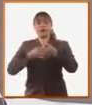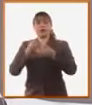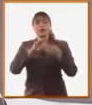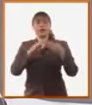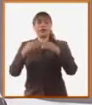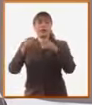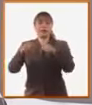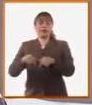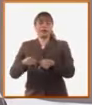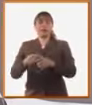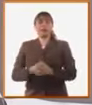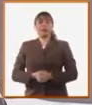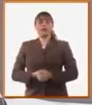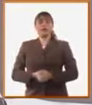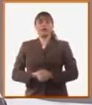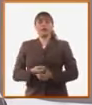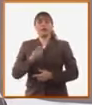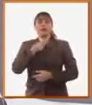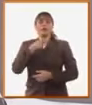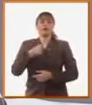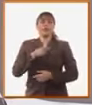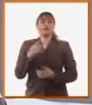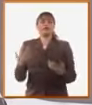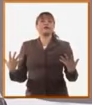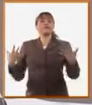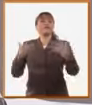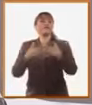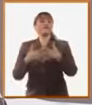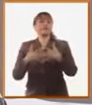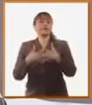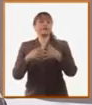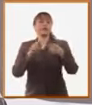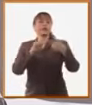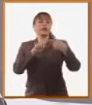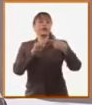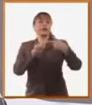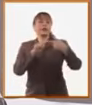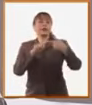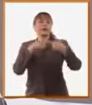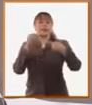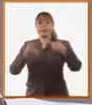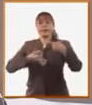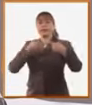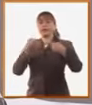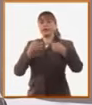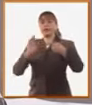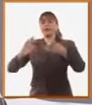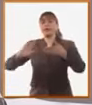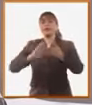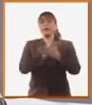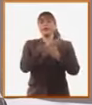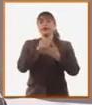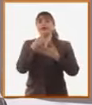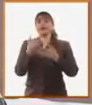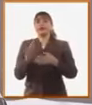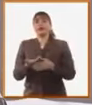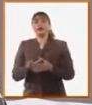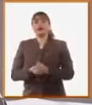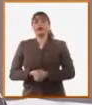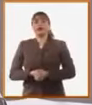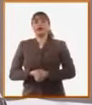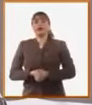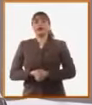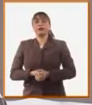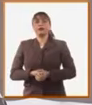debatir. Y están los relacionados con, en primer lugar, se mencionaba ya la eliminación de